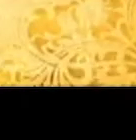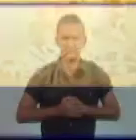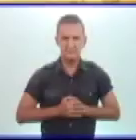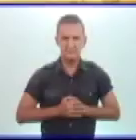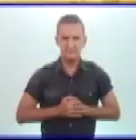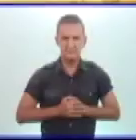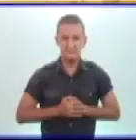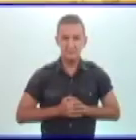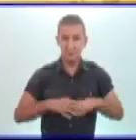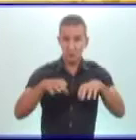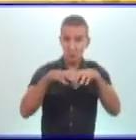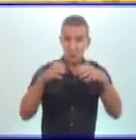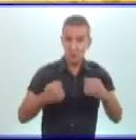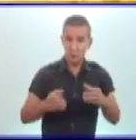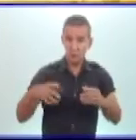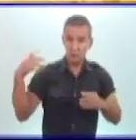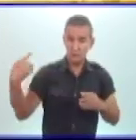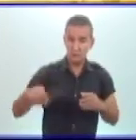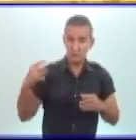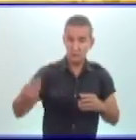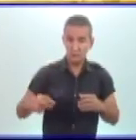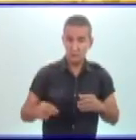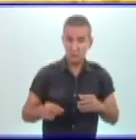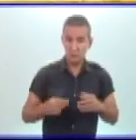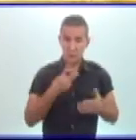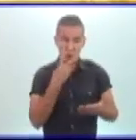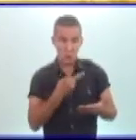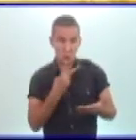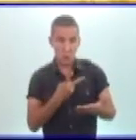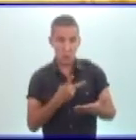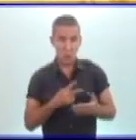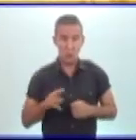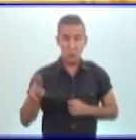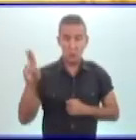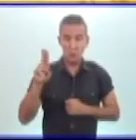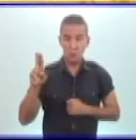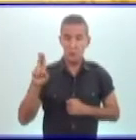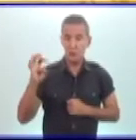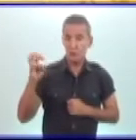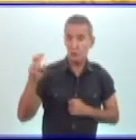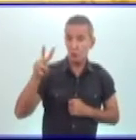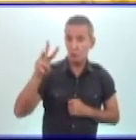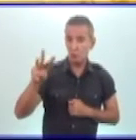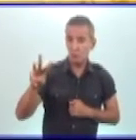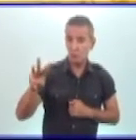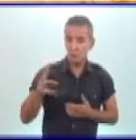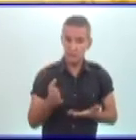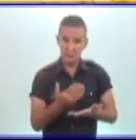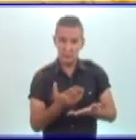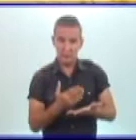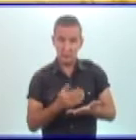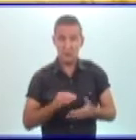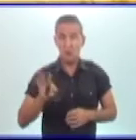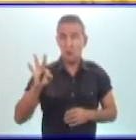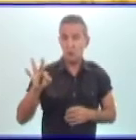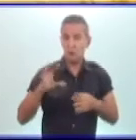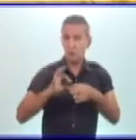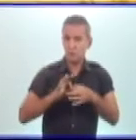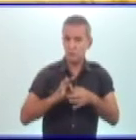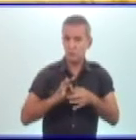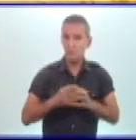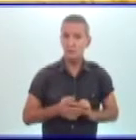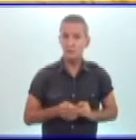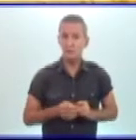Los sistemas de colonización lo van a poder encontrar en la unidad número 3 del libro de octavo grado. Así que